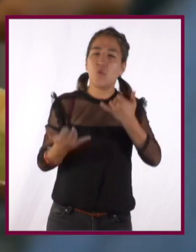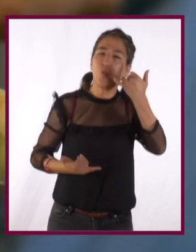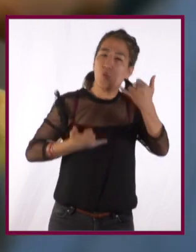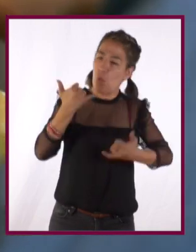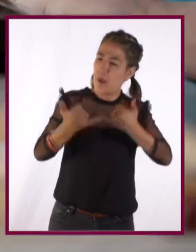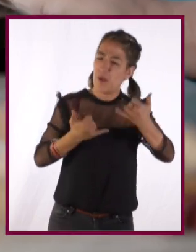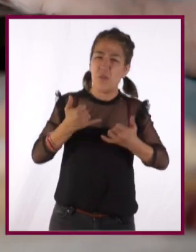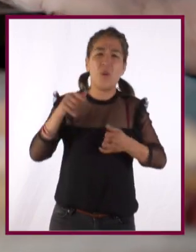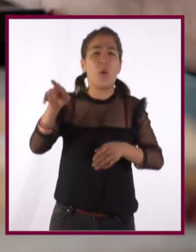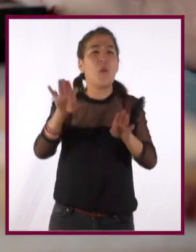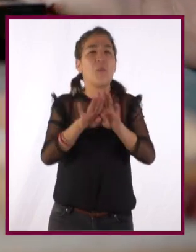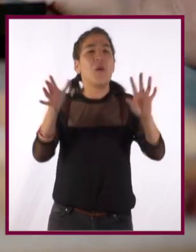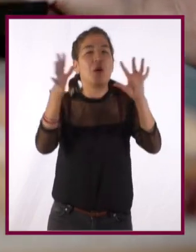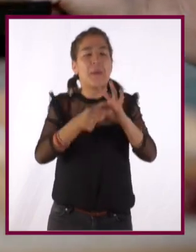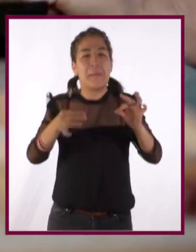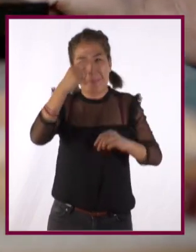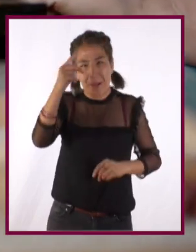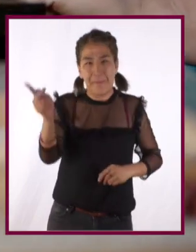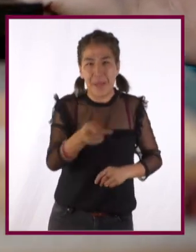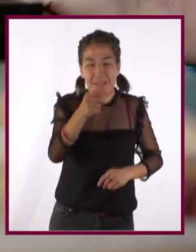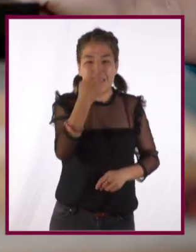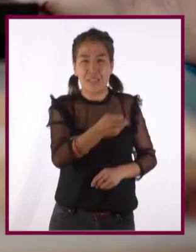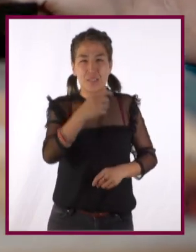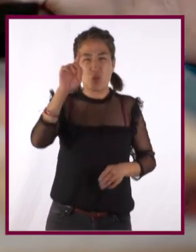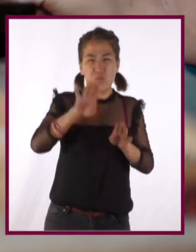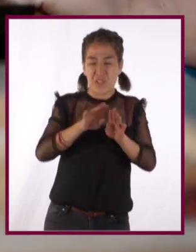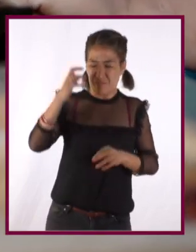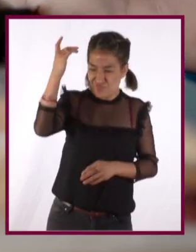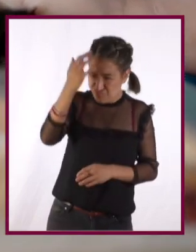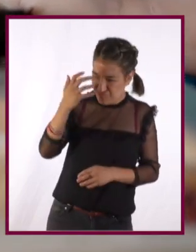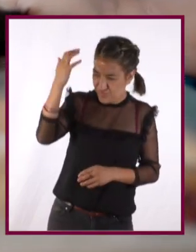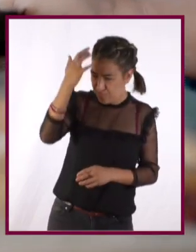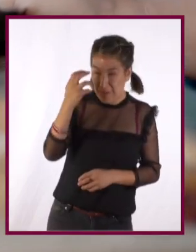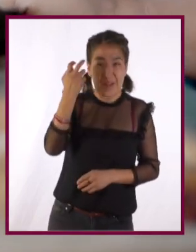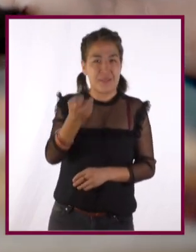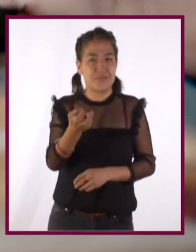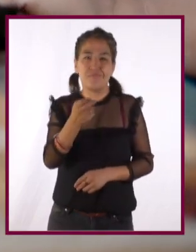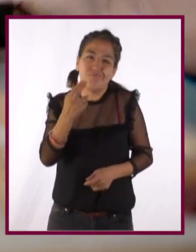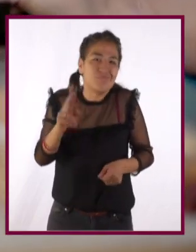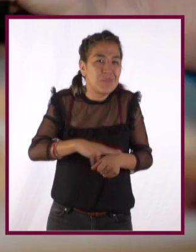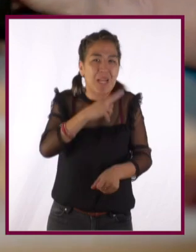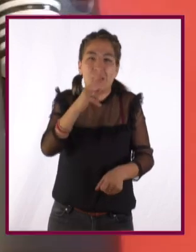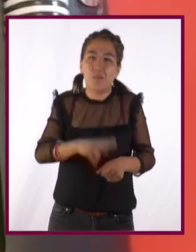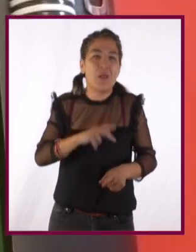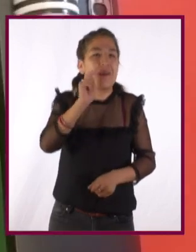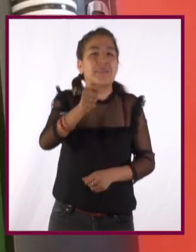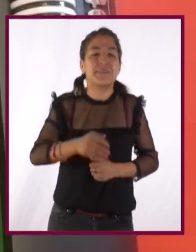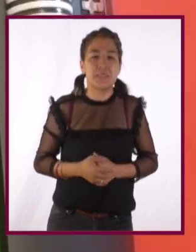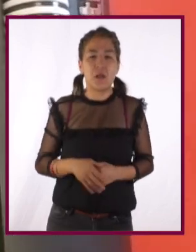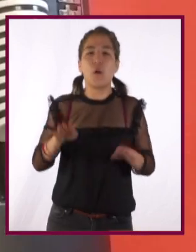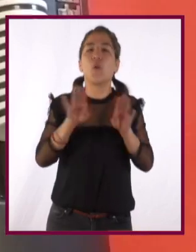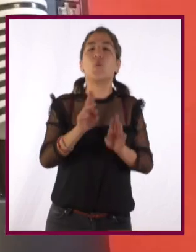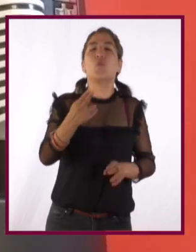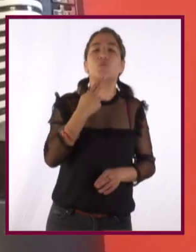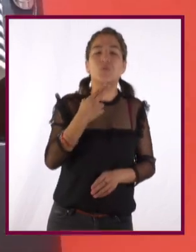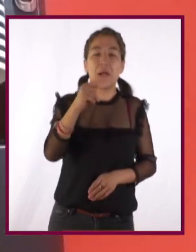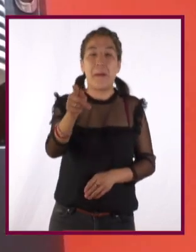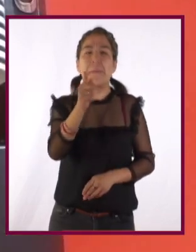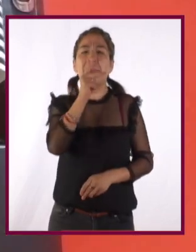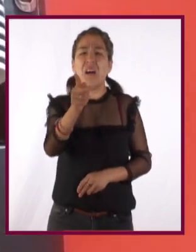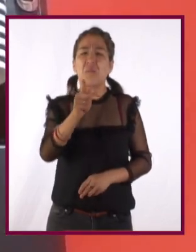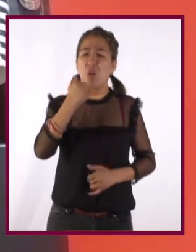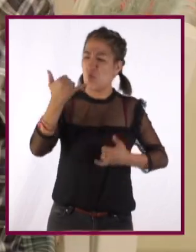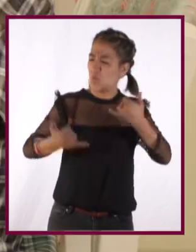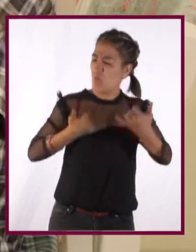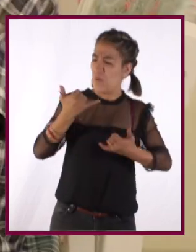usar la palabra juego para explicar la pregunta que le ha dado vueltas es una situación natural. Parecería que usar la